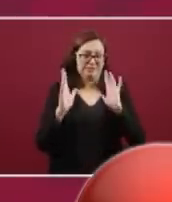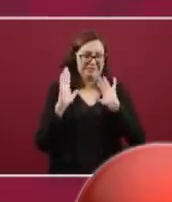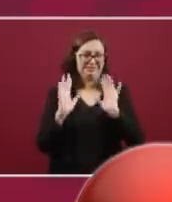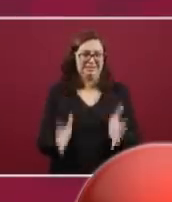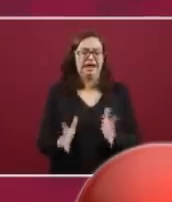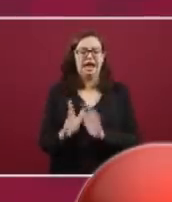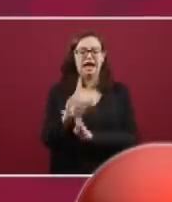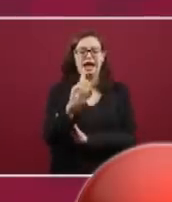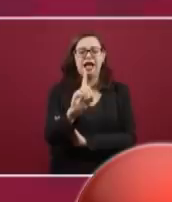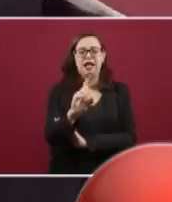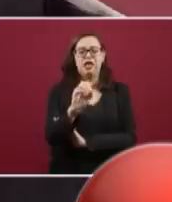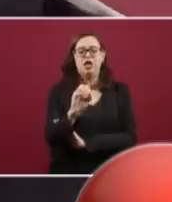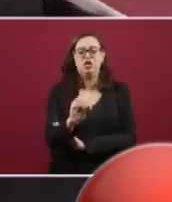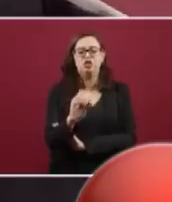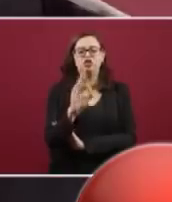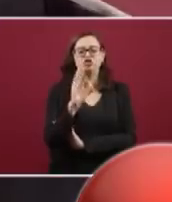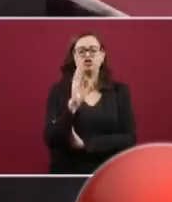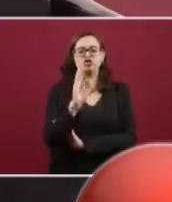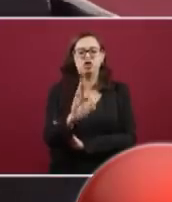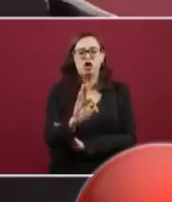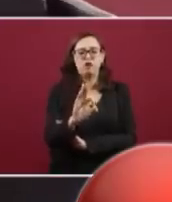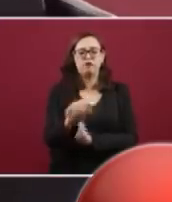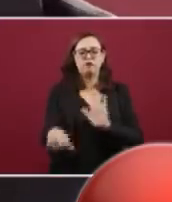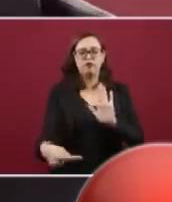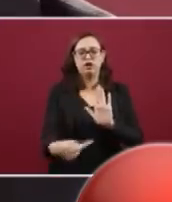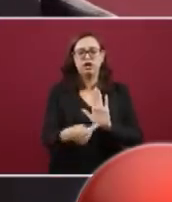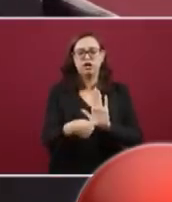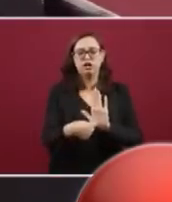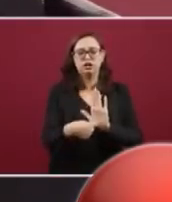oficial de la Federación